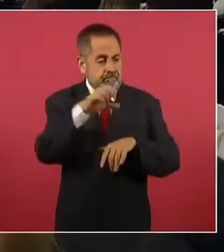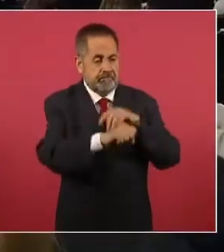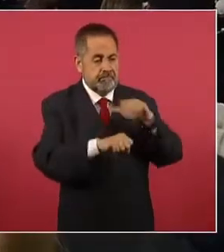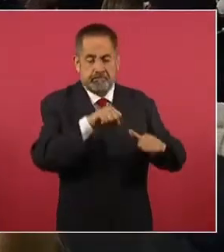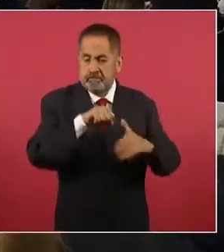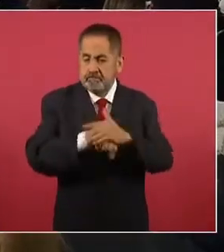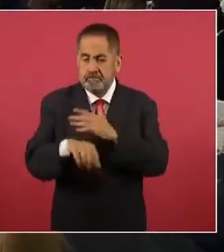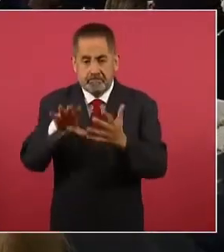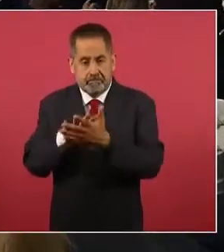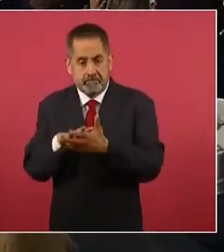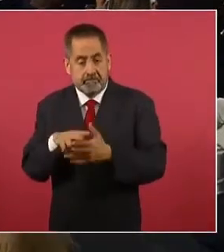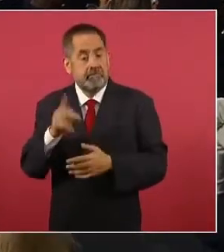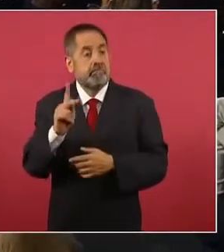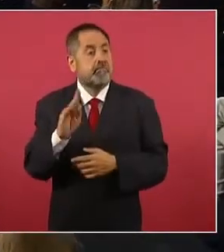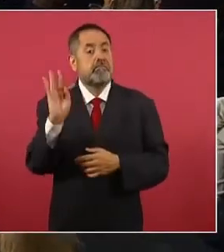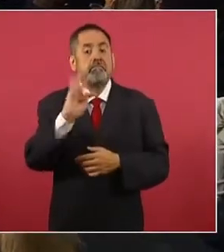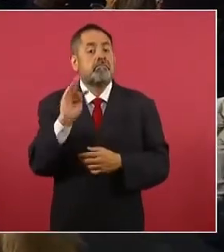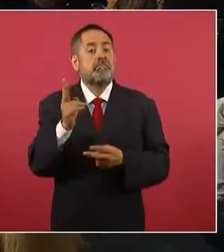si se quedaban aquí,